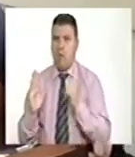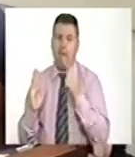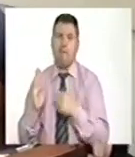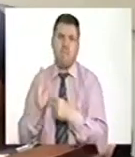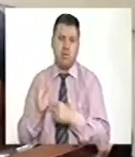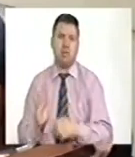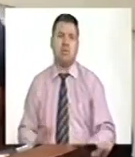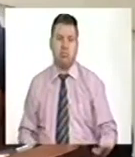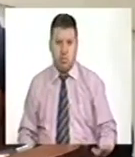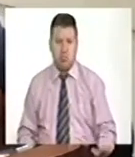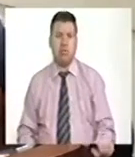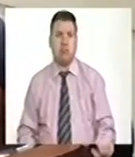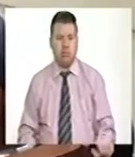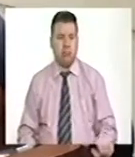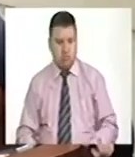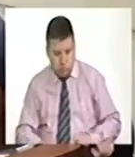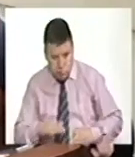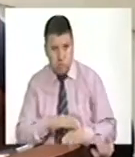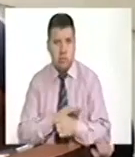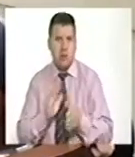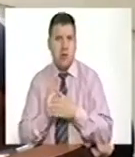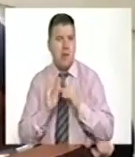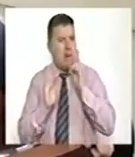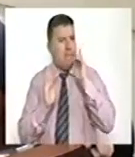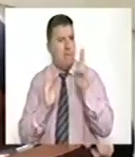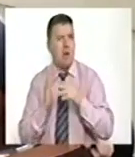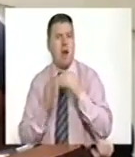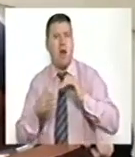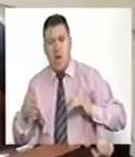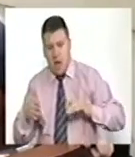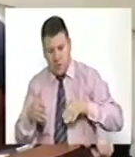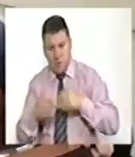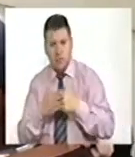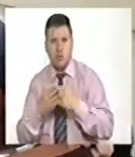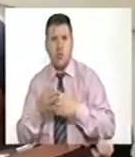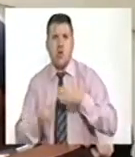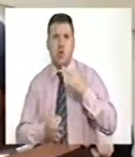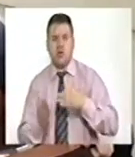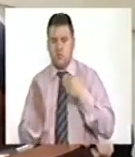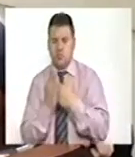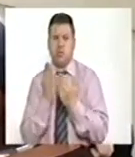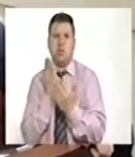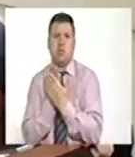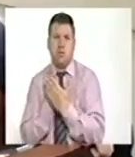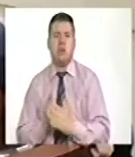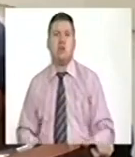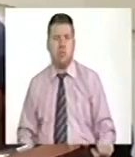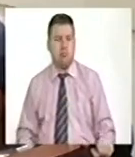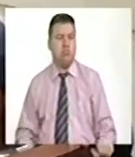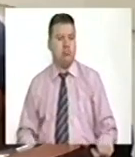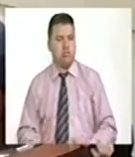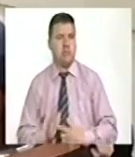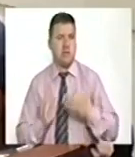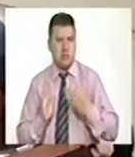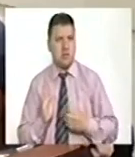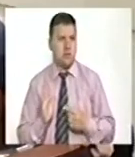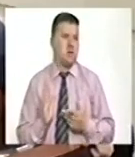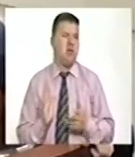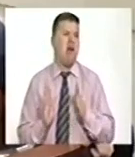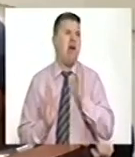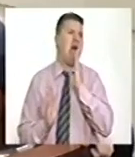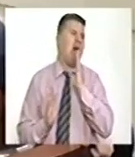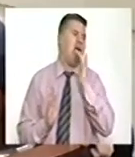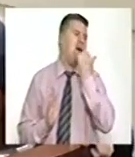vez entrar a mirar los archivos de la Corte Suprema de Justicia a fin de determinar qué